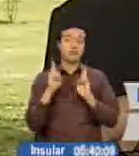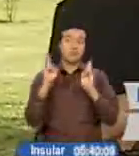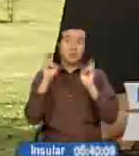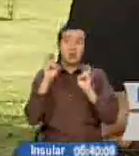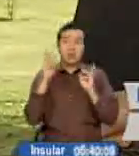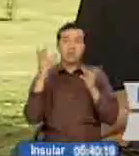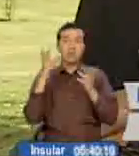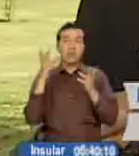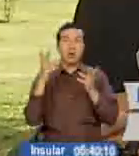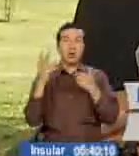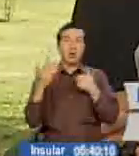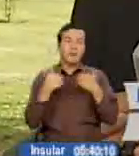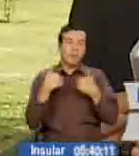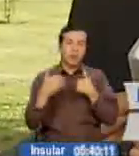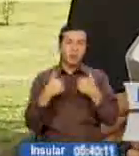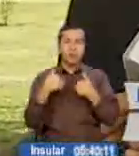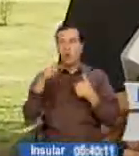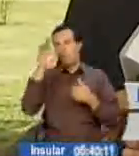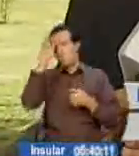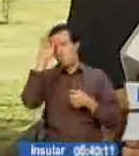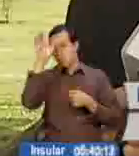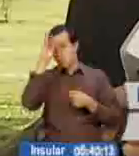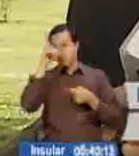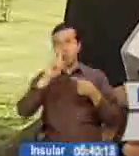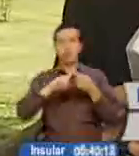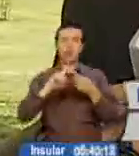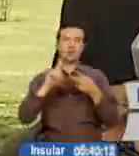espectáculos culturales, a los espectáculos